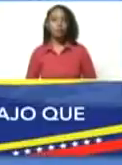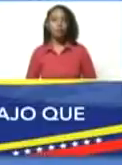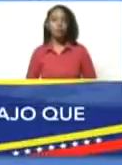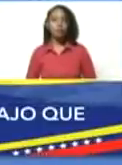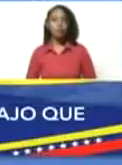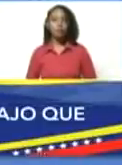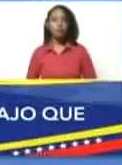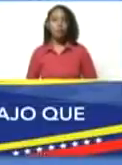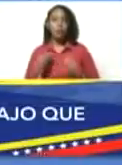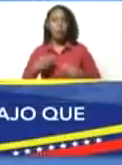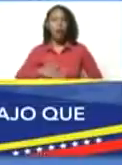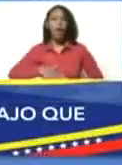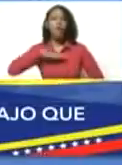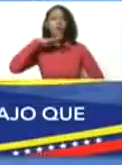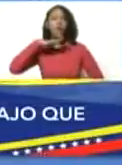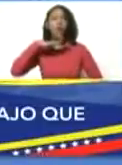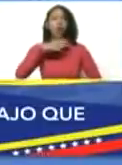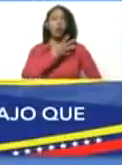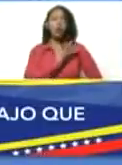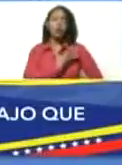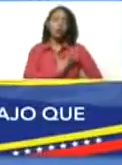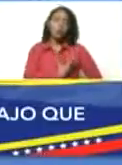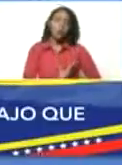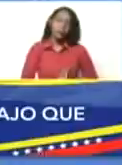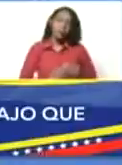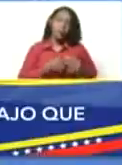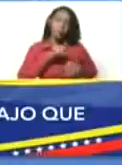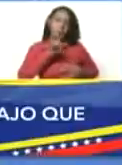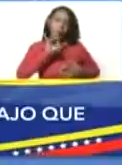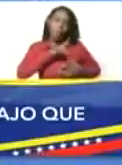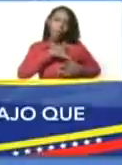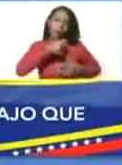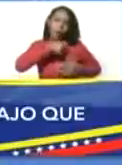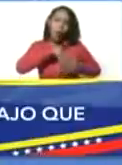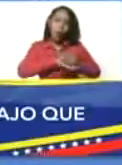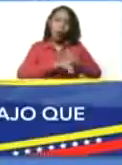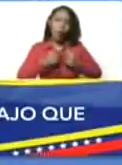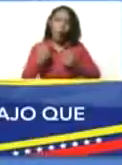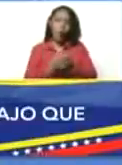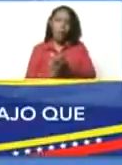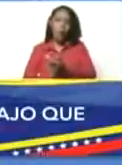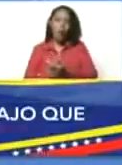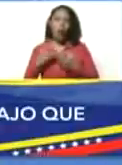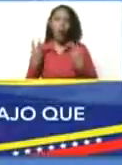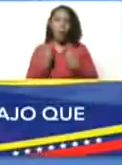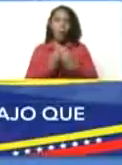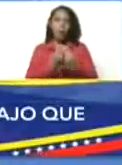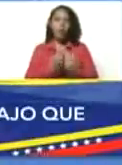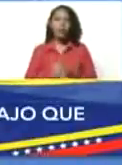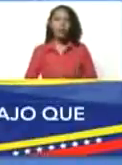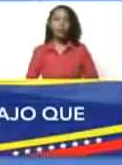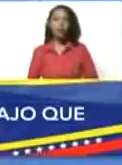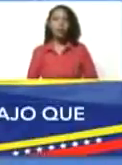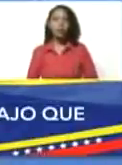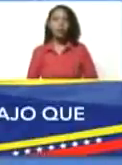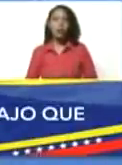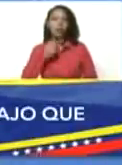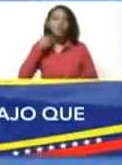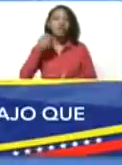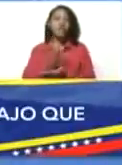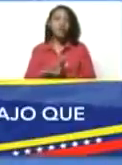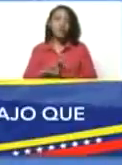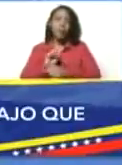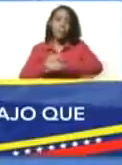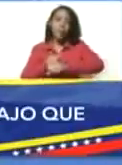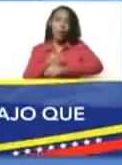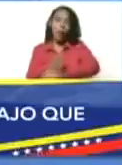para llenar los vacíos que nos van dejando nuestros hermanos, nuestros compañeros, partidos